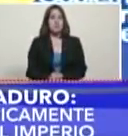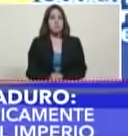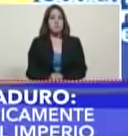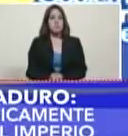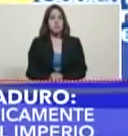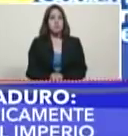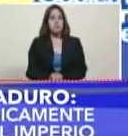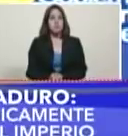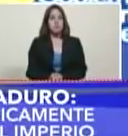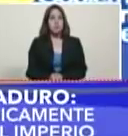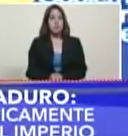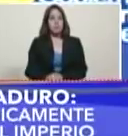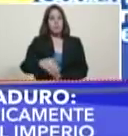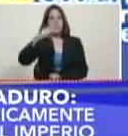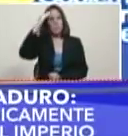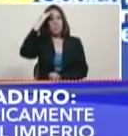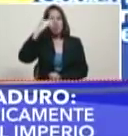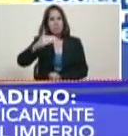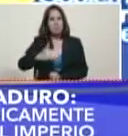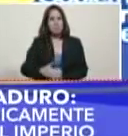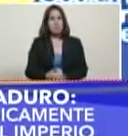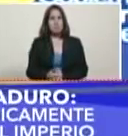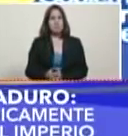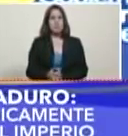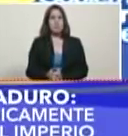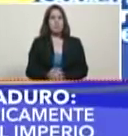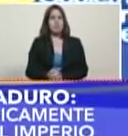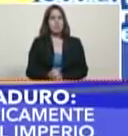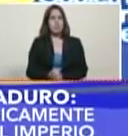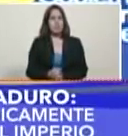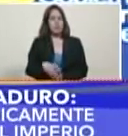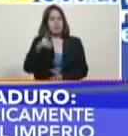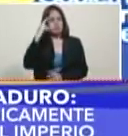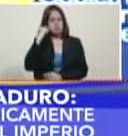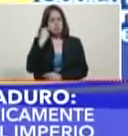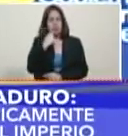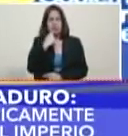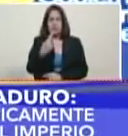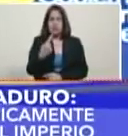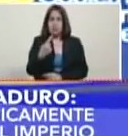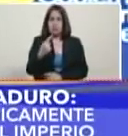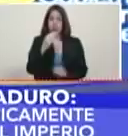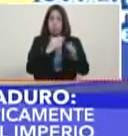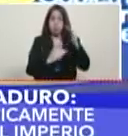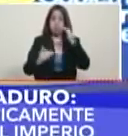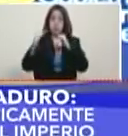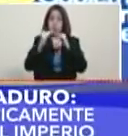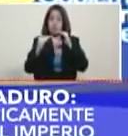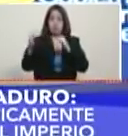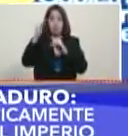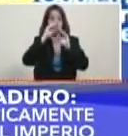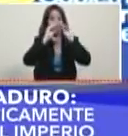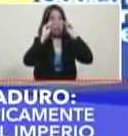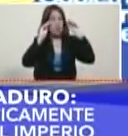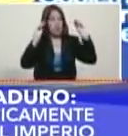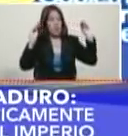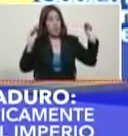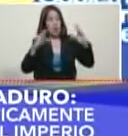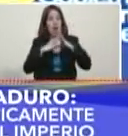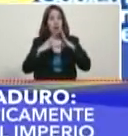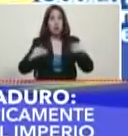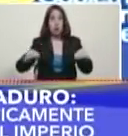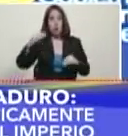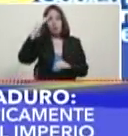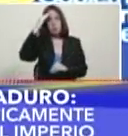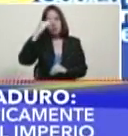a la Fuerza Armada Nacional Bolivariana. Se lo he dicho al Estado Mayor Superior, se lo he dicho a todos los militares, a los